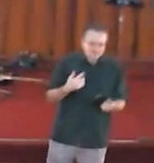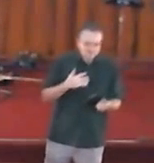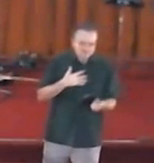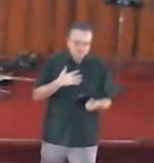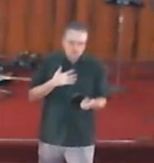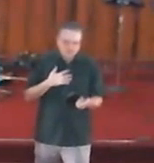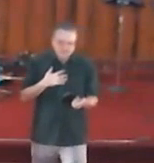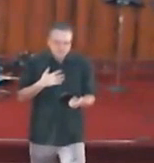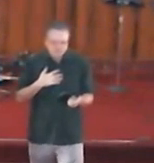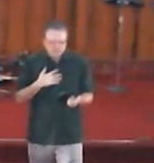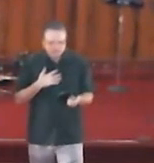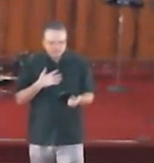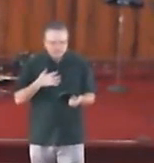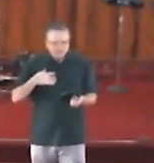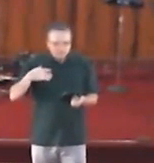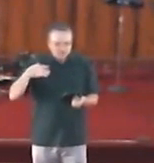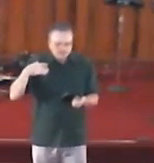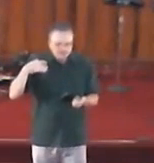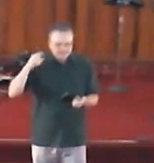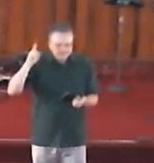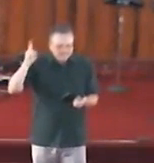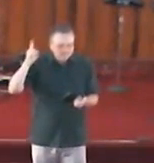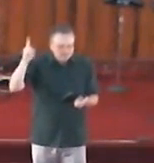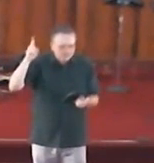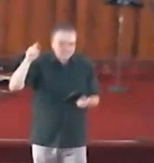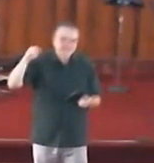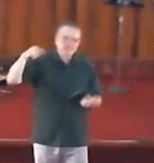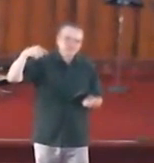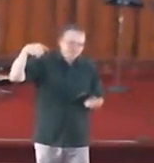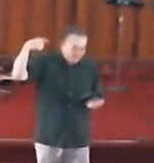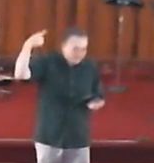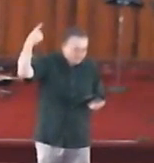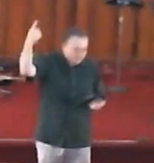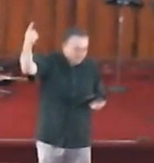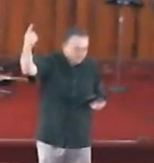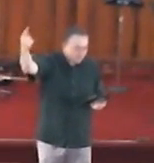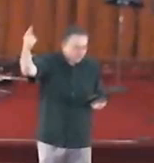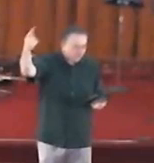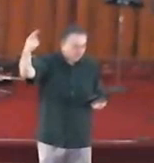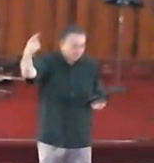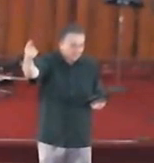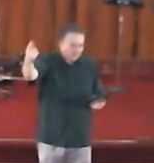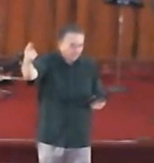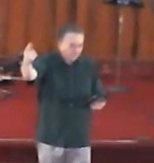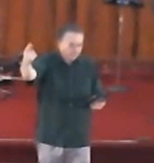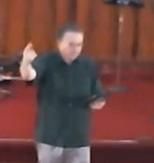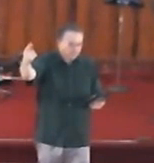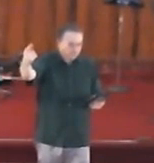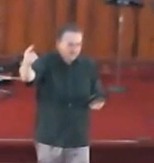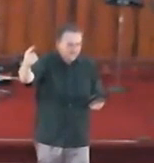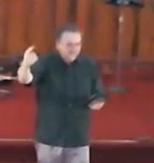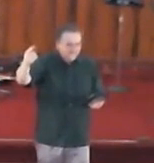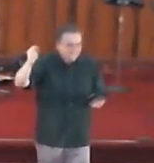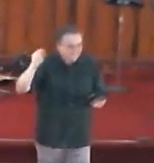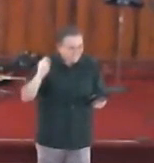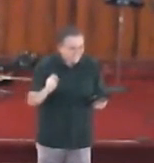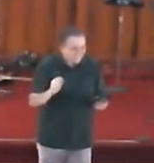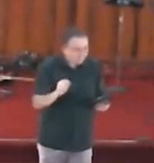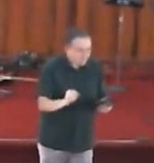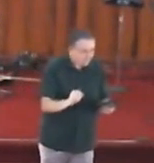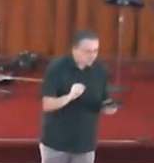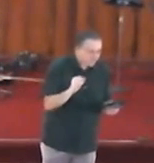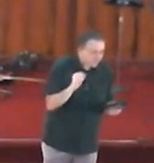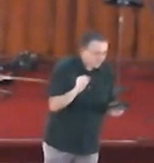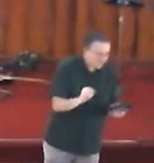agua, le respondió Juan a todos, pero está por llegar uno más poderoso que yo, hablando de Jesús, que ni